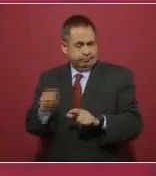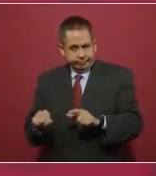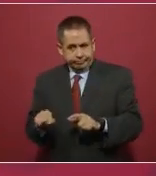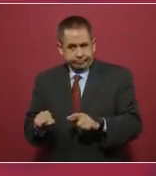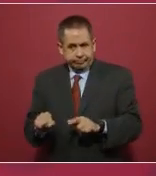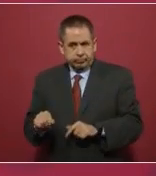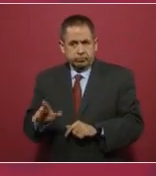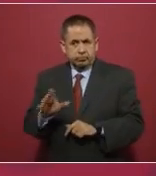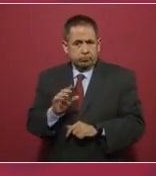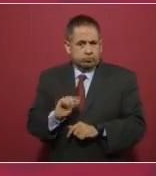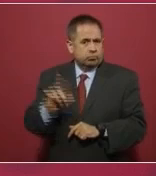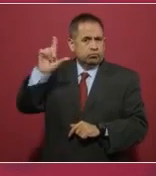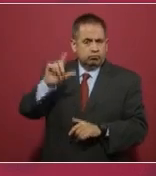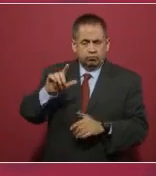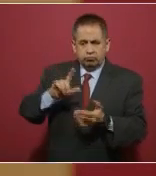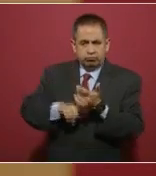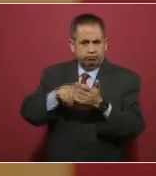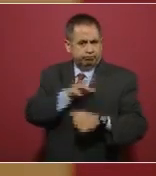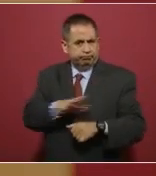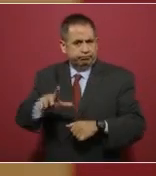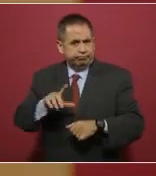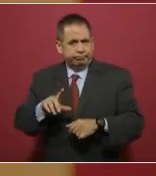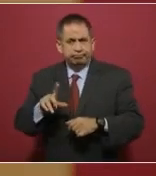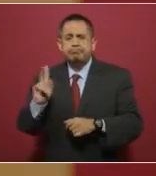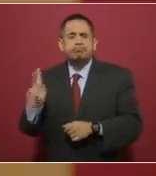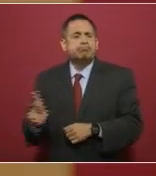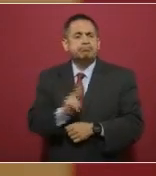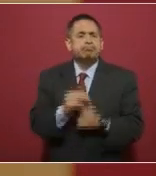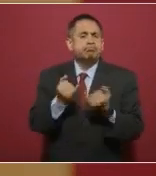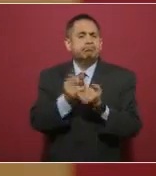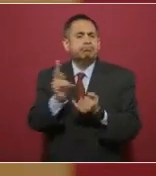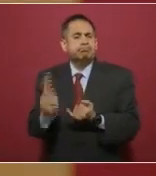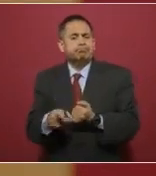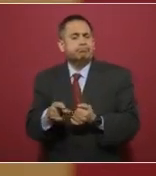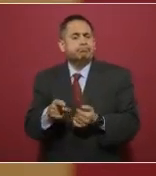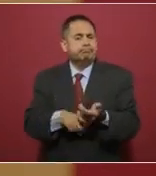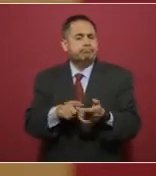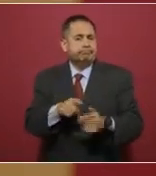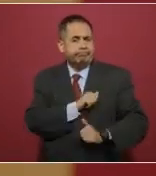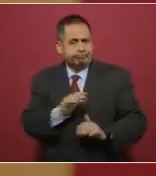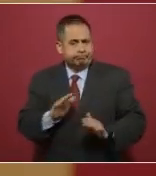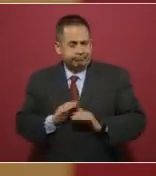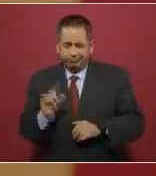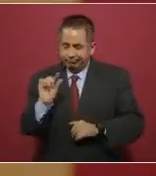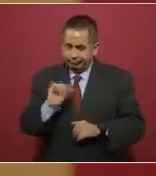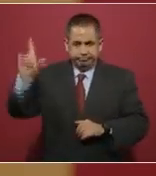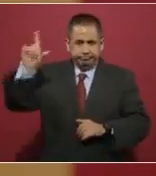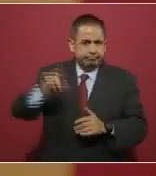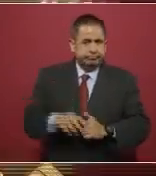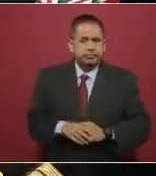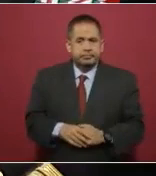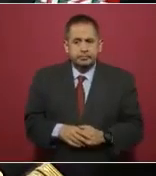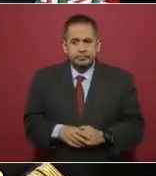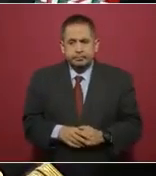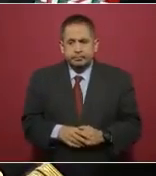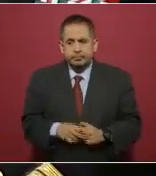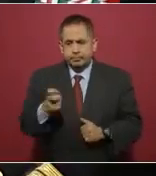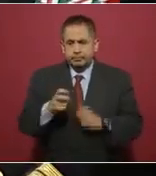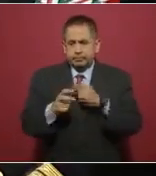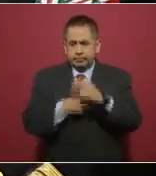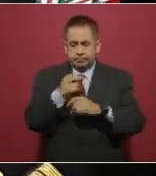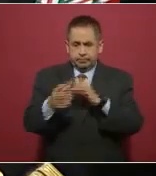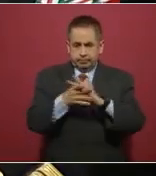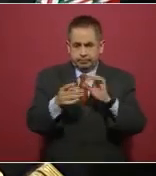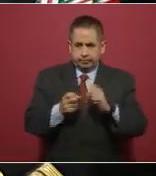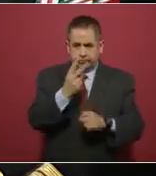de mucho profesionalismo como el Ejército Mexicano. Aquí quiero subrayar